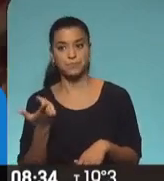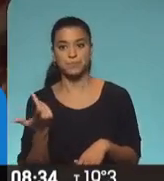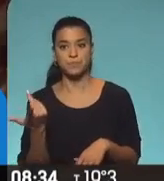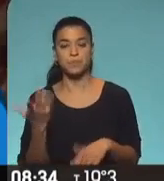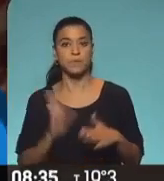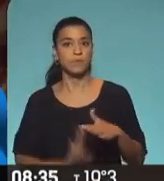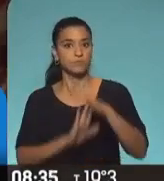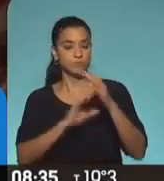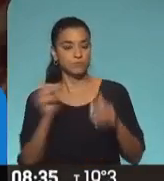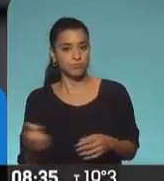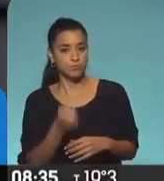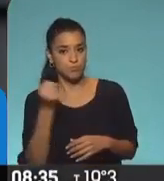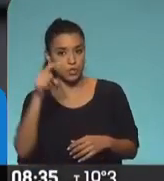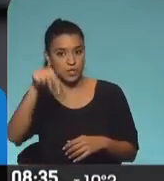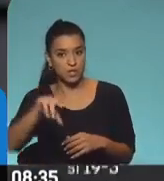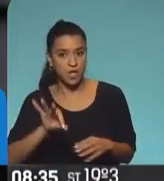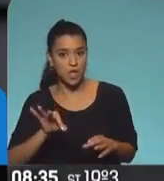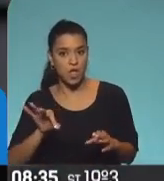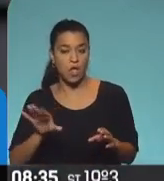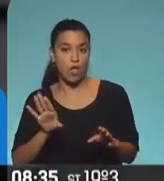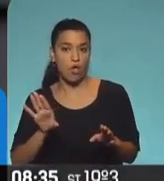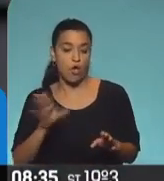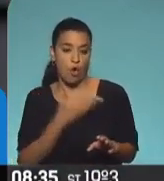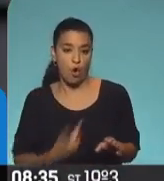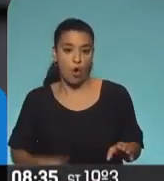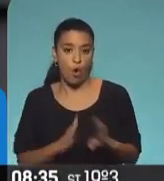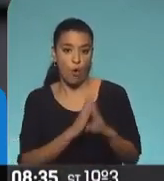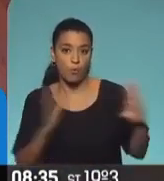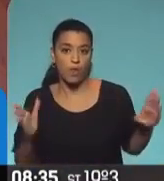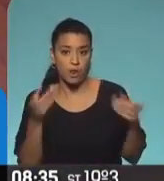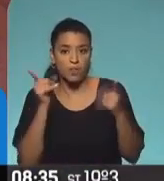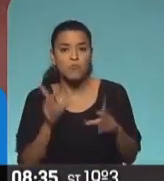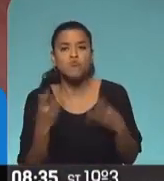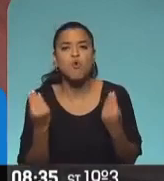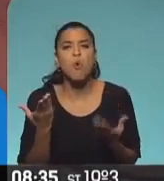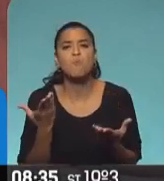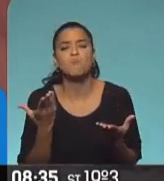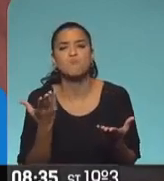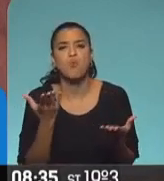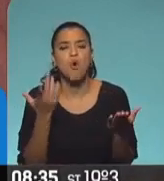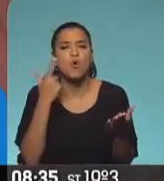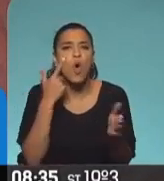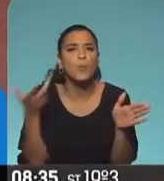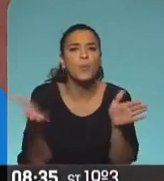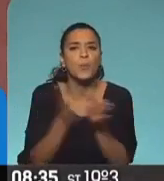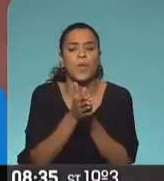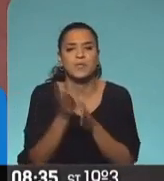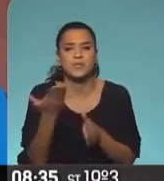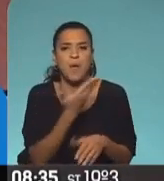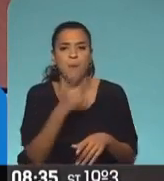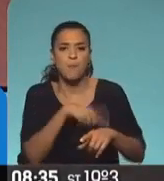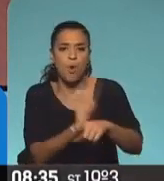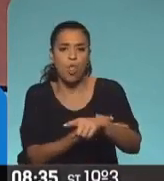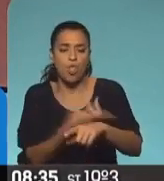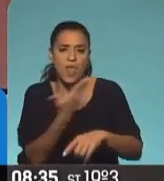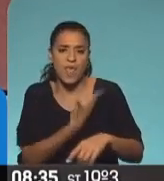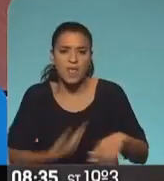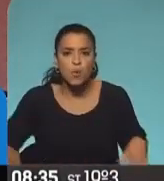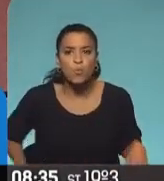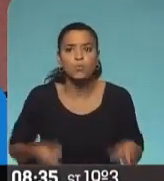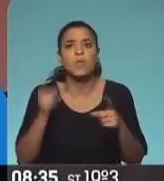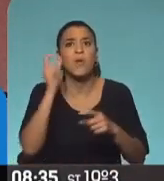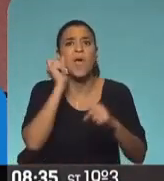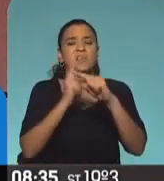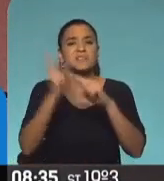claves en este gobierno como creen ustedes va a ser también la convivencia no pensando en la relación con el ejecutivo y lo que significa la ex